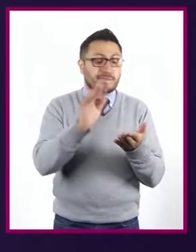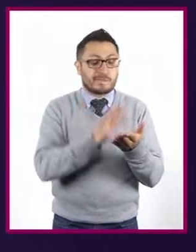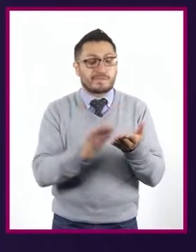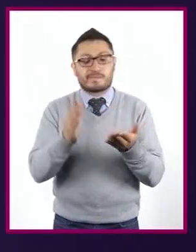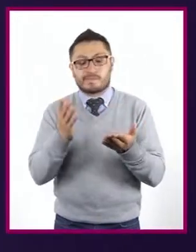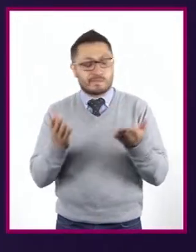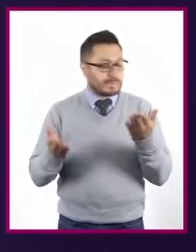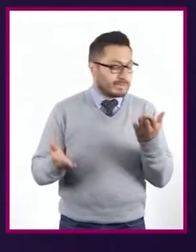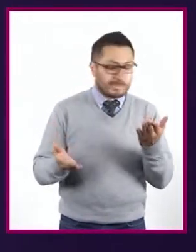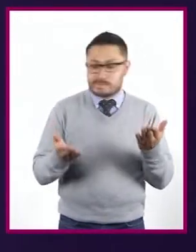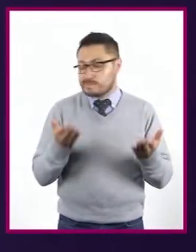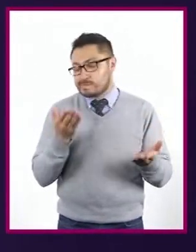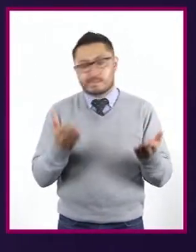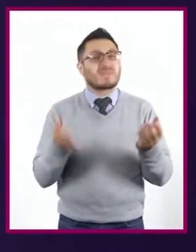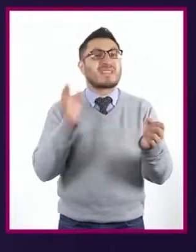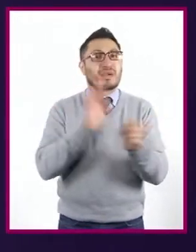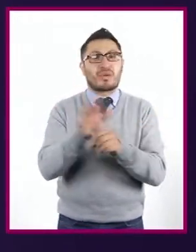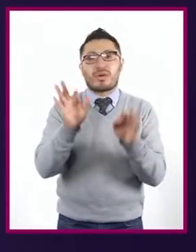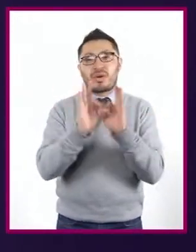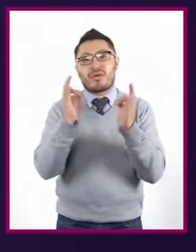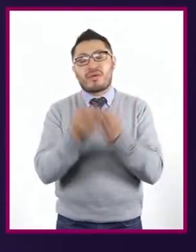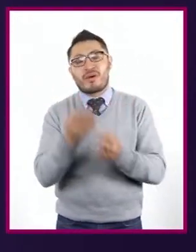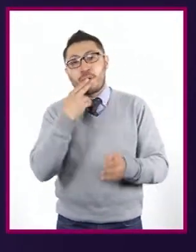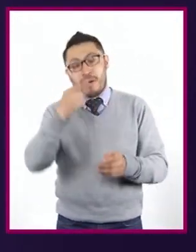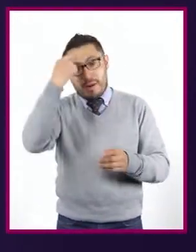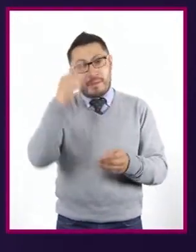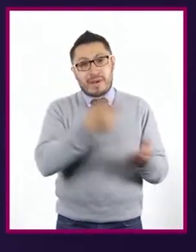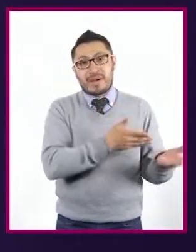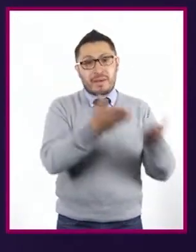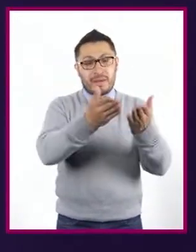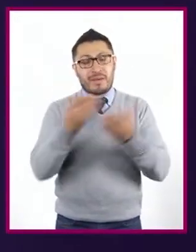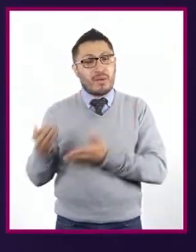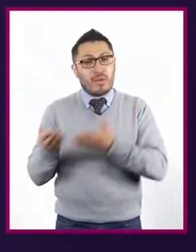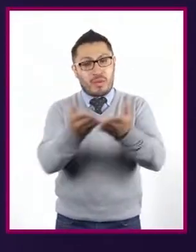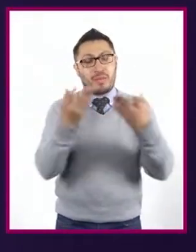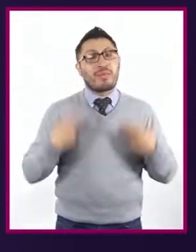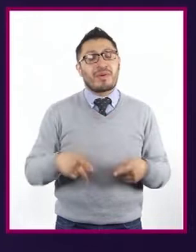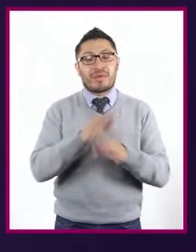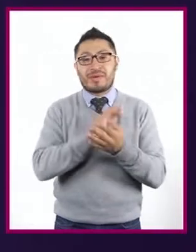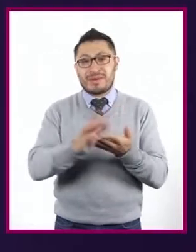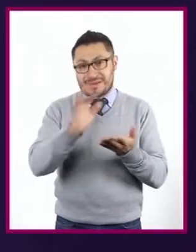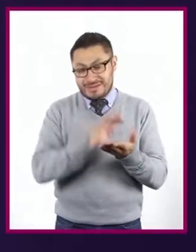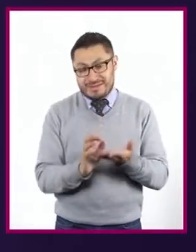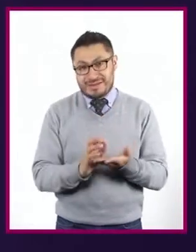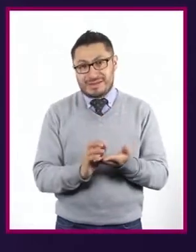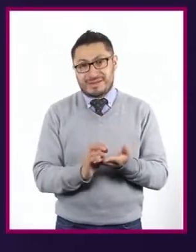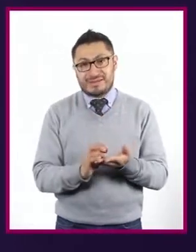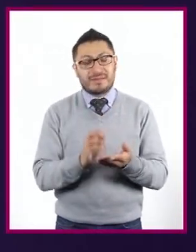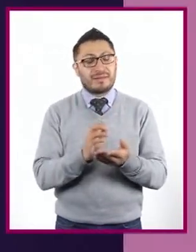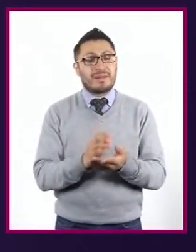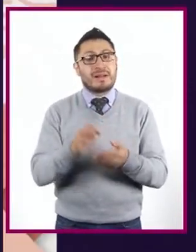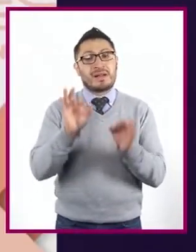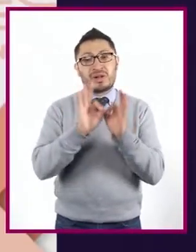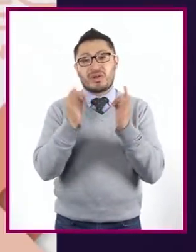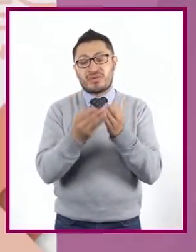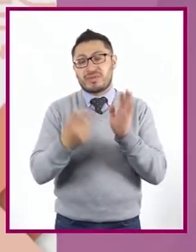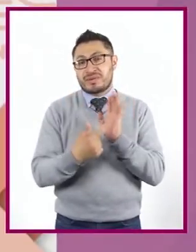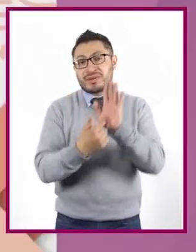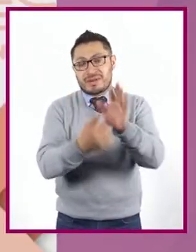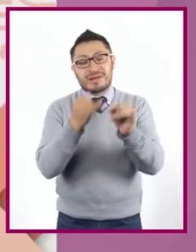y ver las formas que utilizan para dirigirse al lector o al público y la manera en que se presenta la